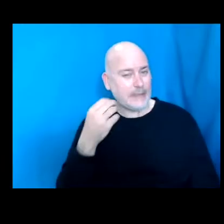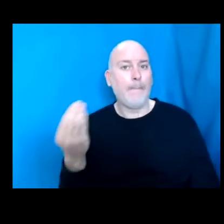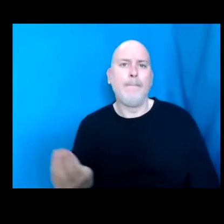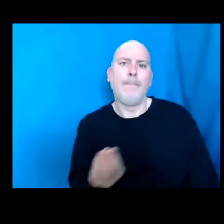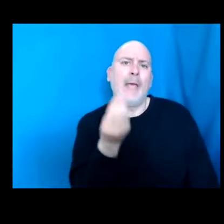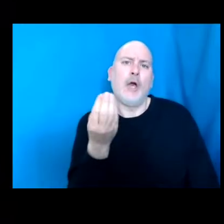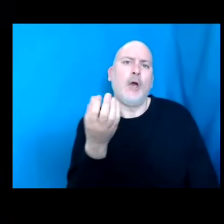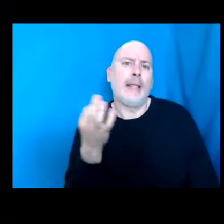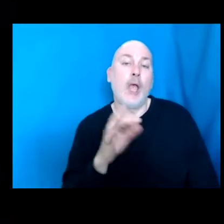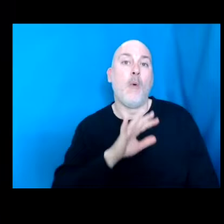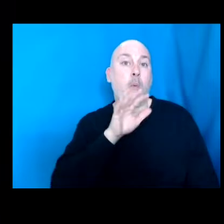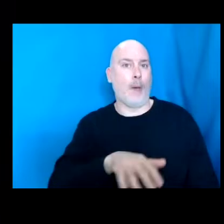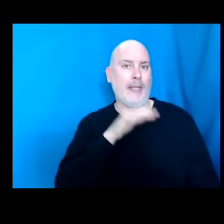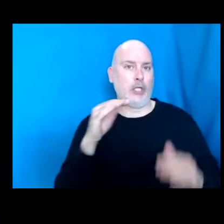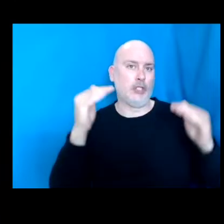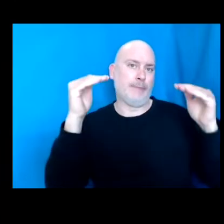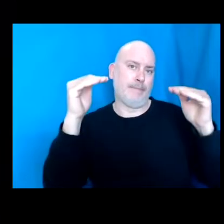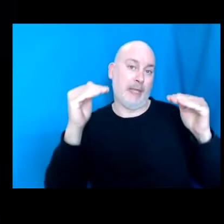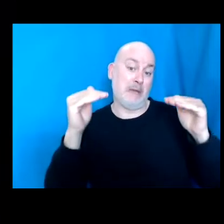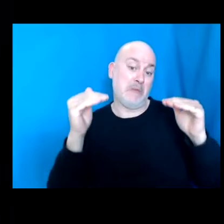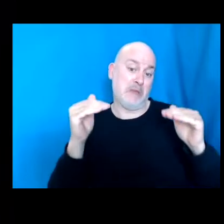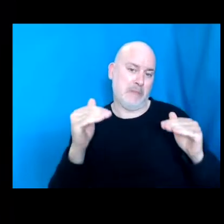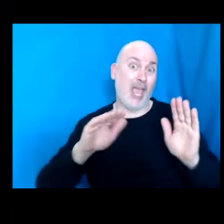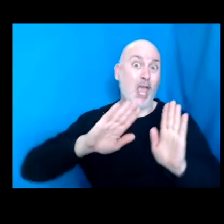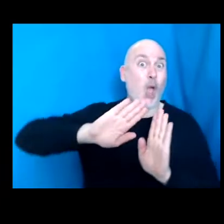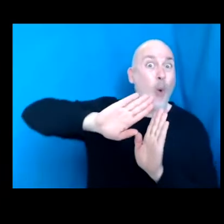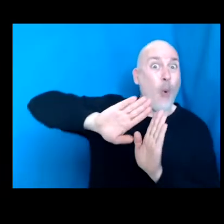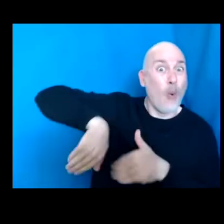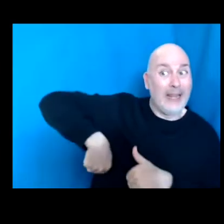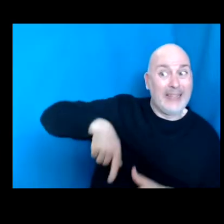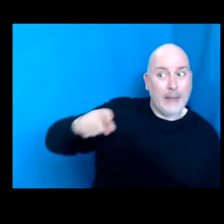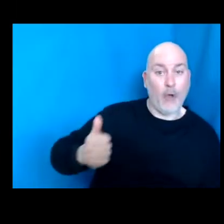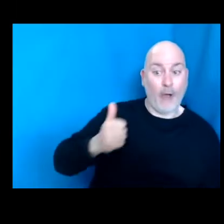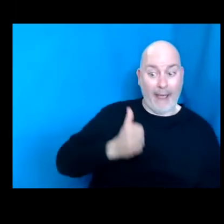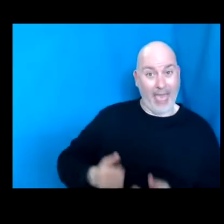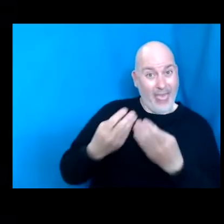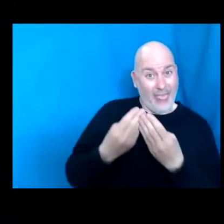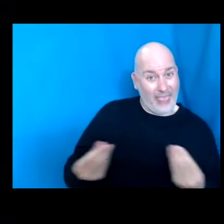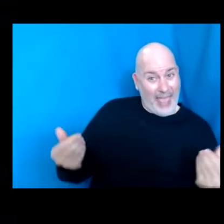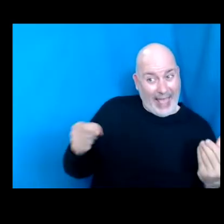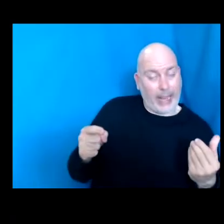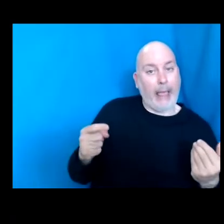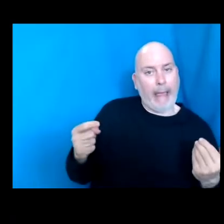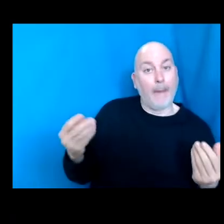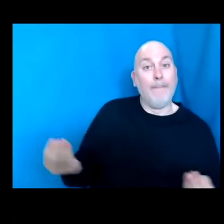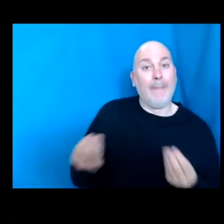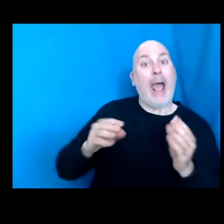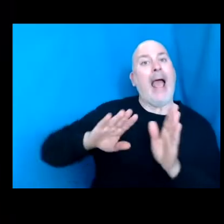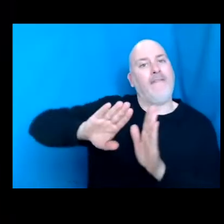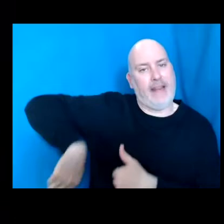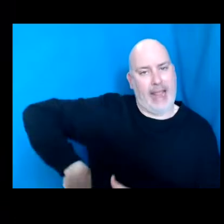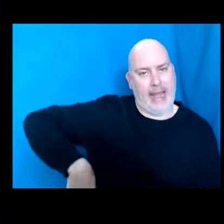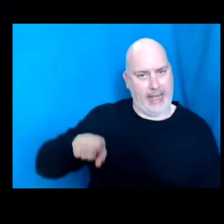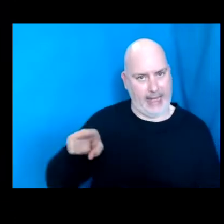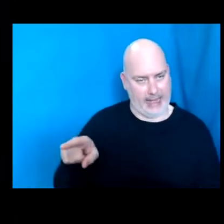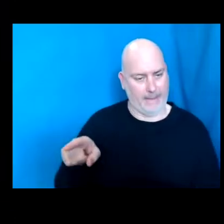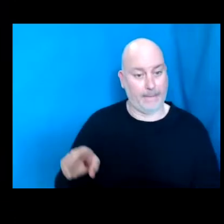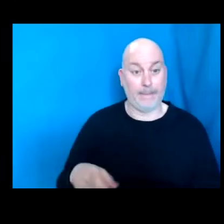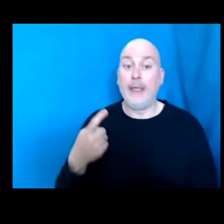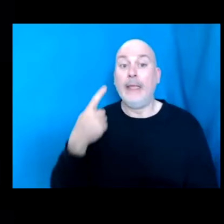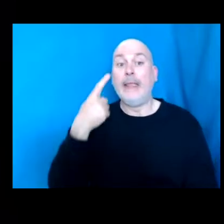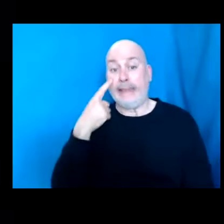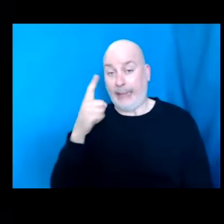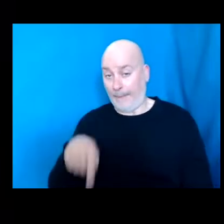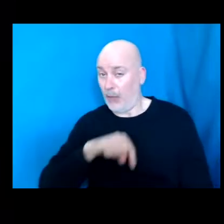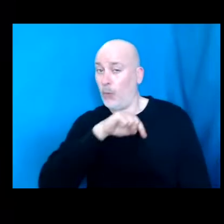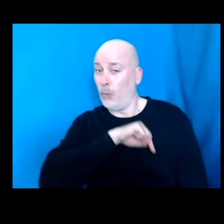los vómitos y lo último que va a mejorar van a ser las diarreas en la mayoría de los casos. Y tenemos que tener en